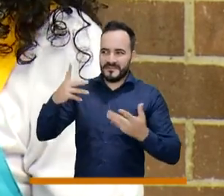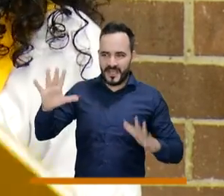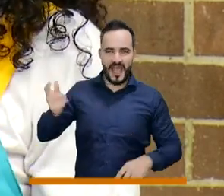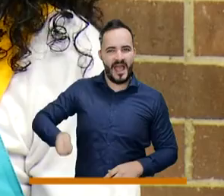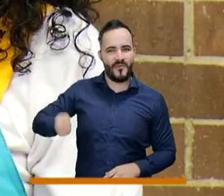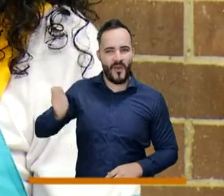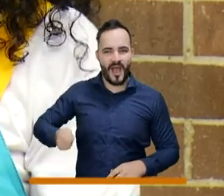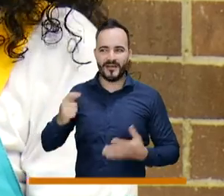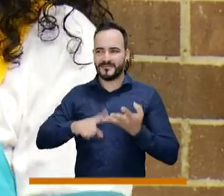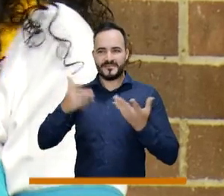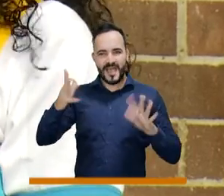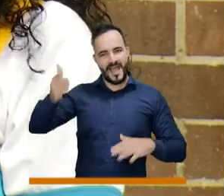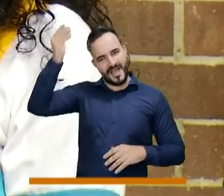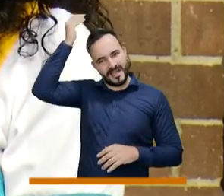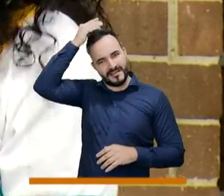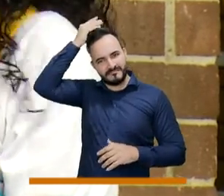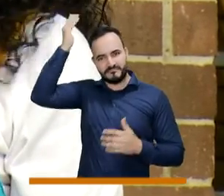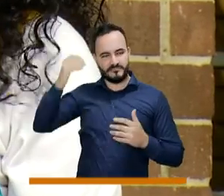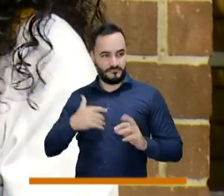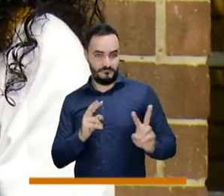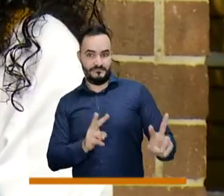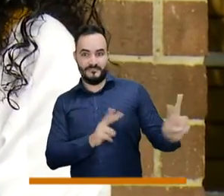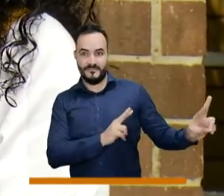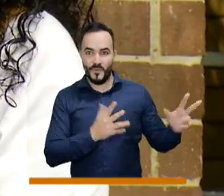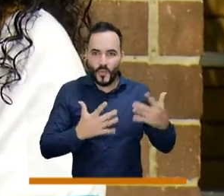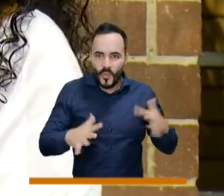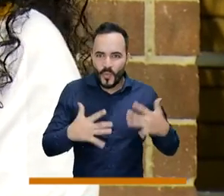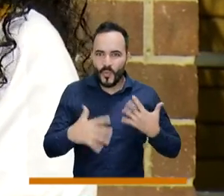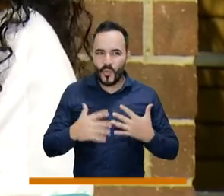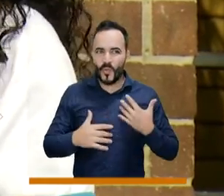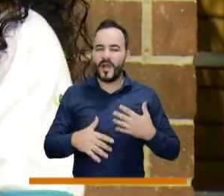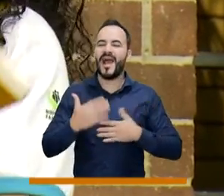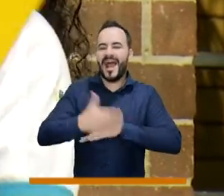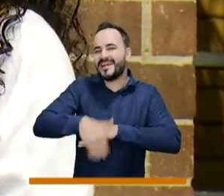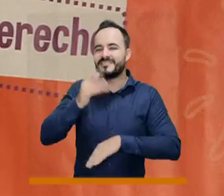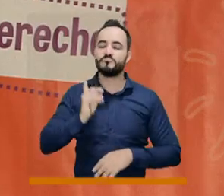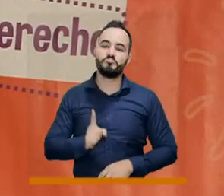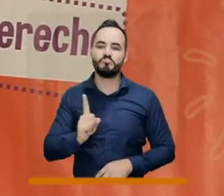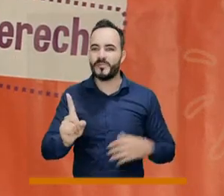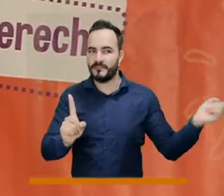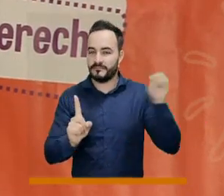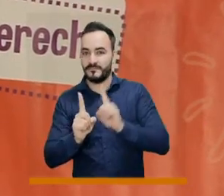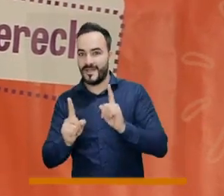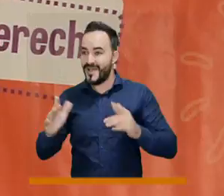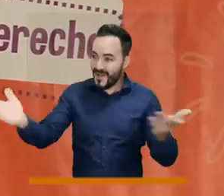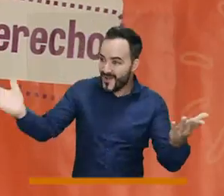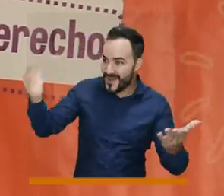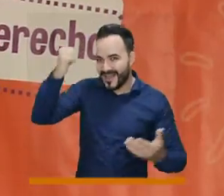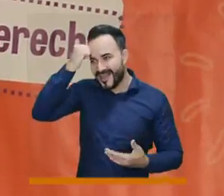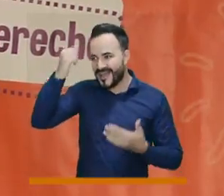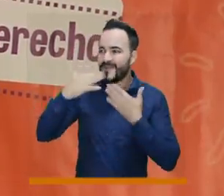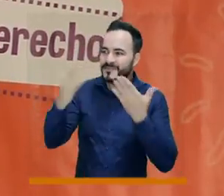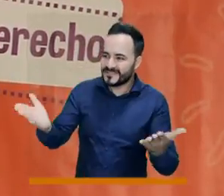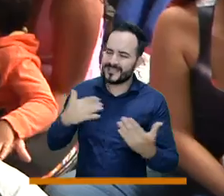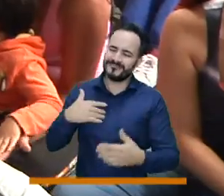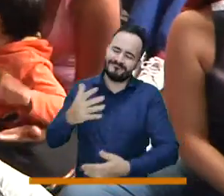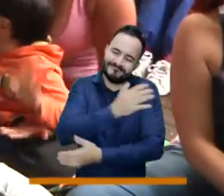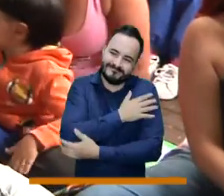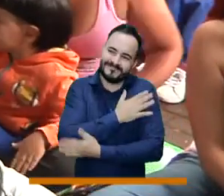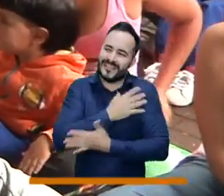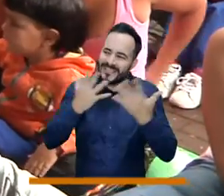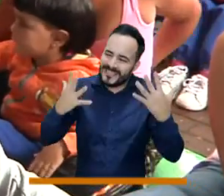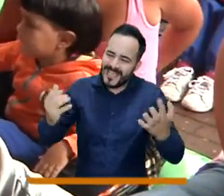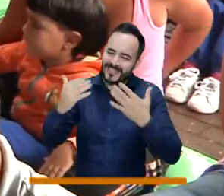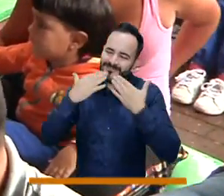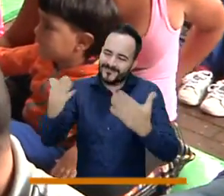profesionales, médicos, abogados, enfermeras, y que lo reconozcan a uno en la calle, que vuelvan y vienen y lo saludan